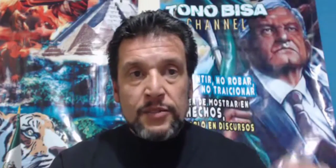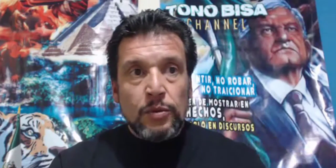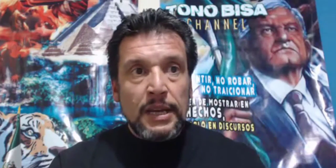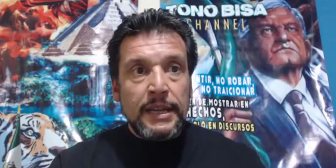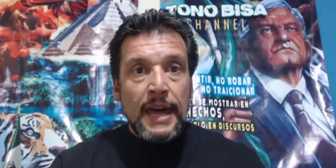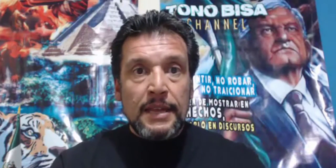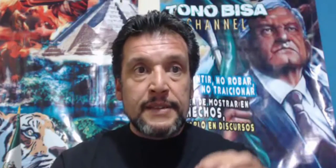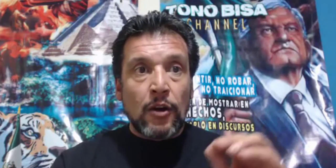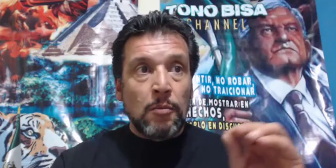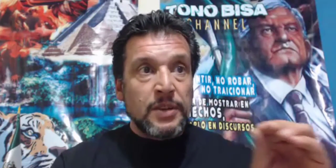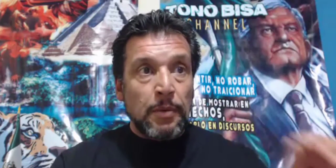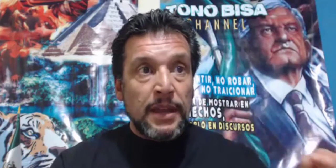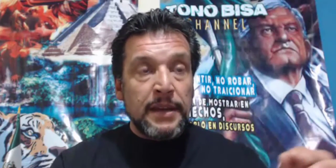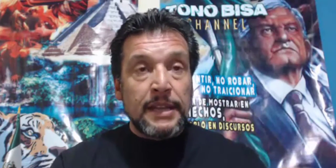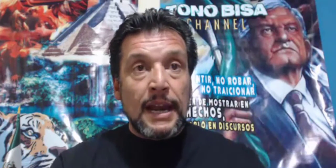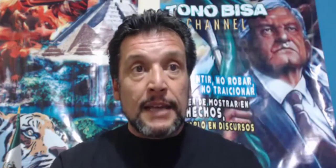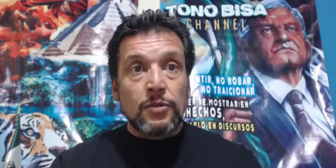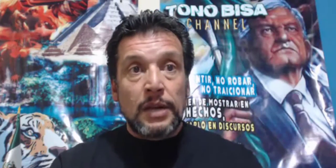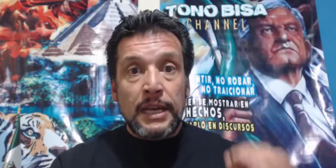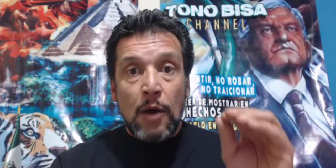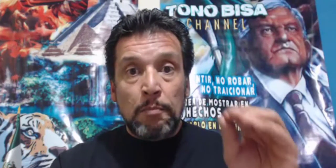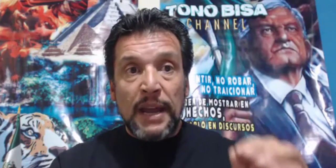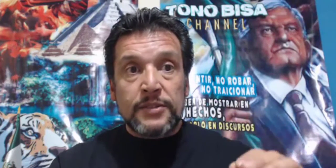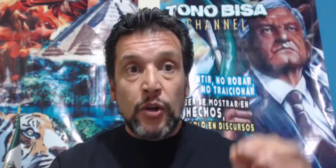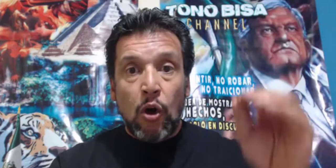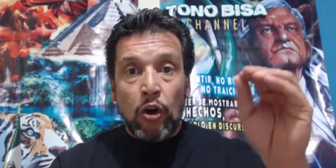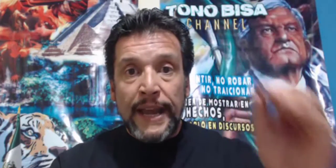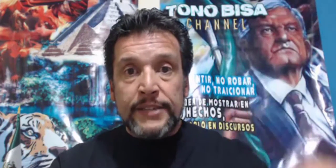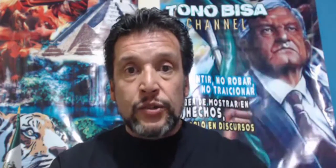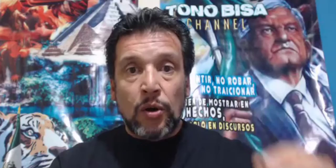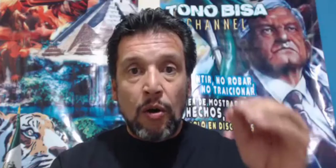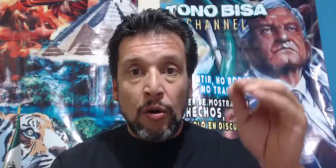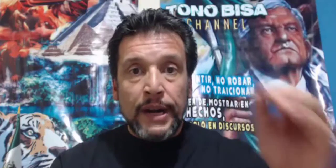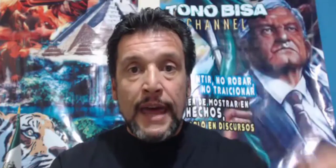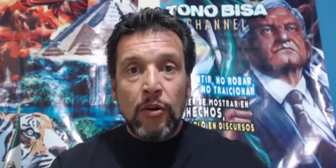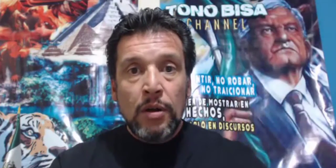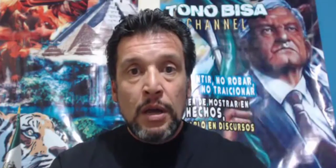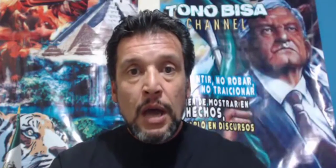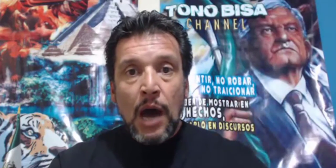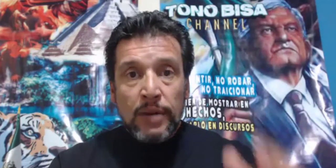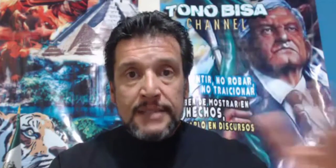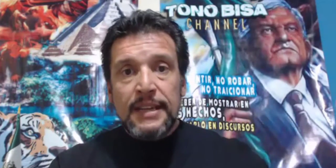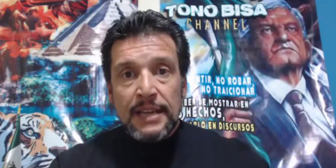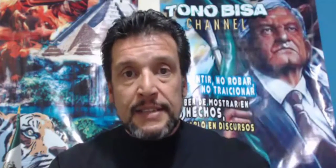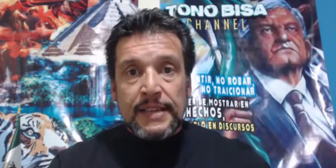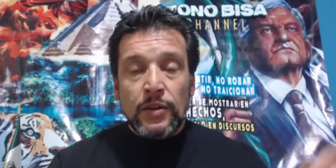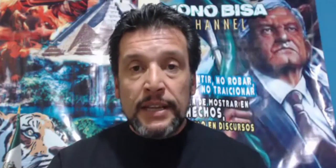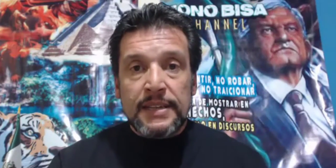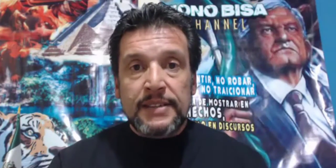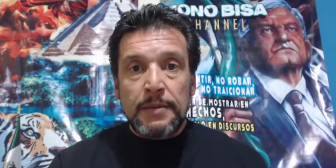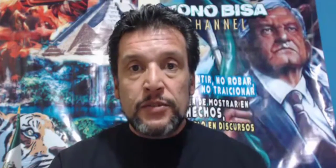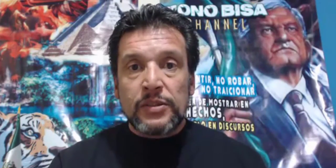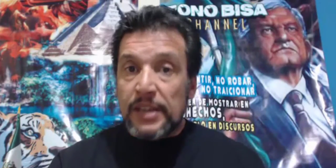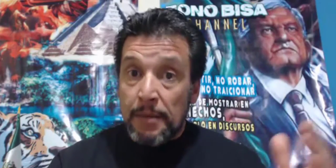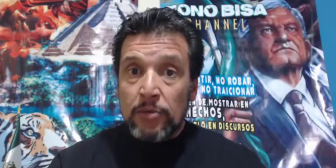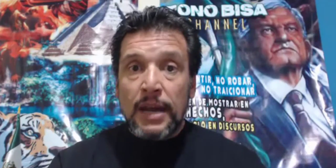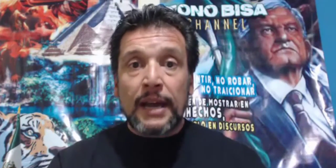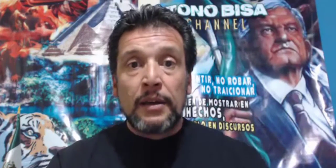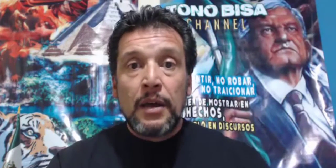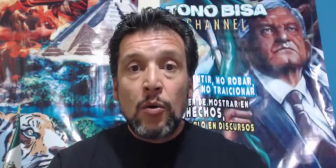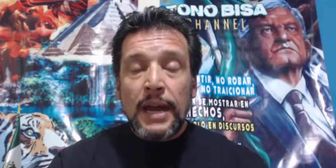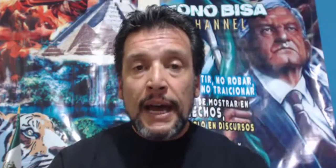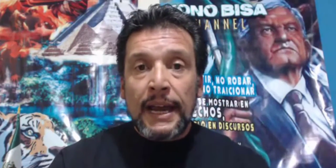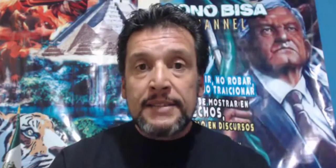En todas las utilidades, en cómo se puede vender la gasolina a un precio honesto, honrado, aún así las estaciones de servicio se